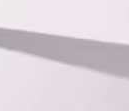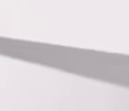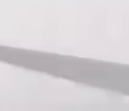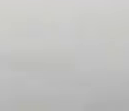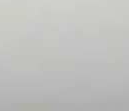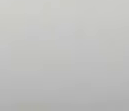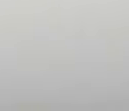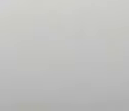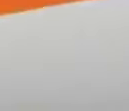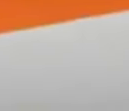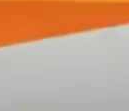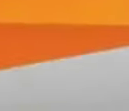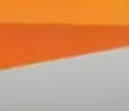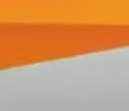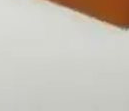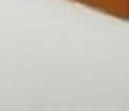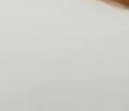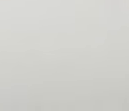bien